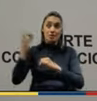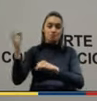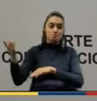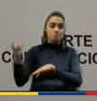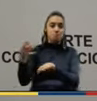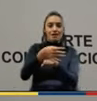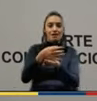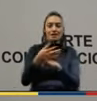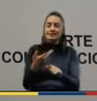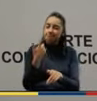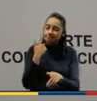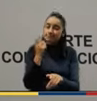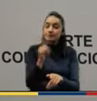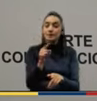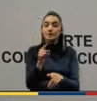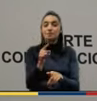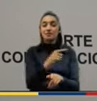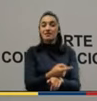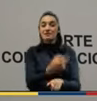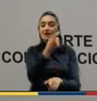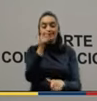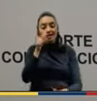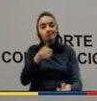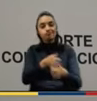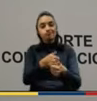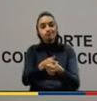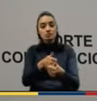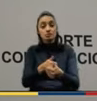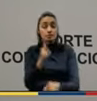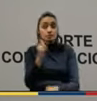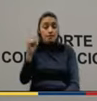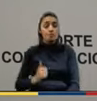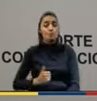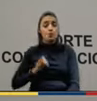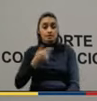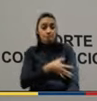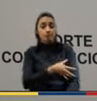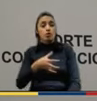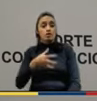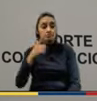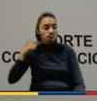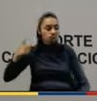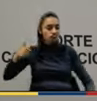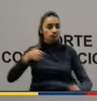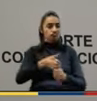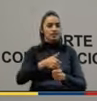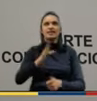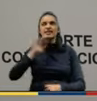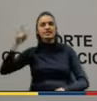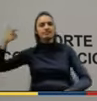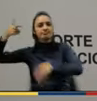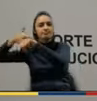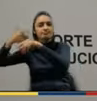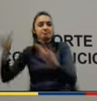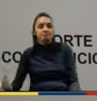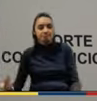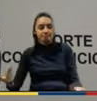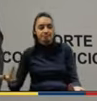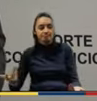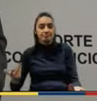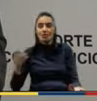y fiscalización adecuados podría llevar a desviaciones y abusos de poder por parte de estas organizaciones internacionales, es decir, todos